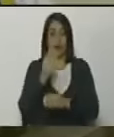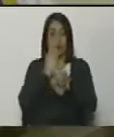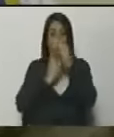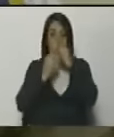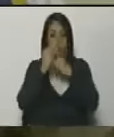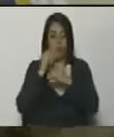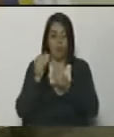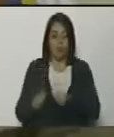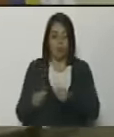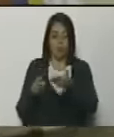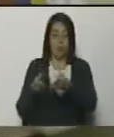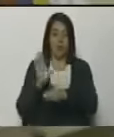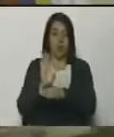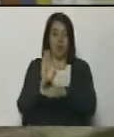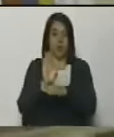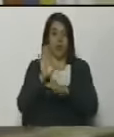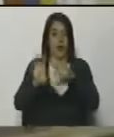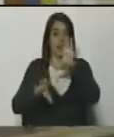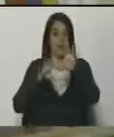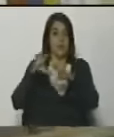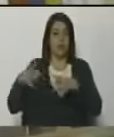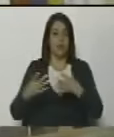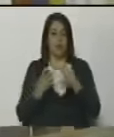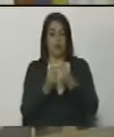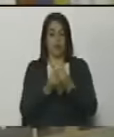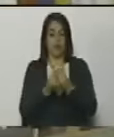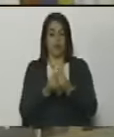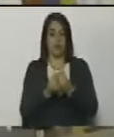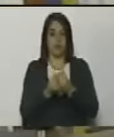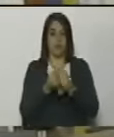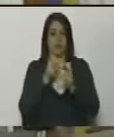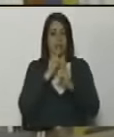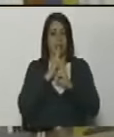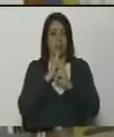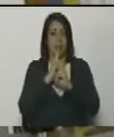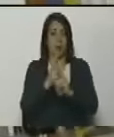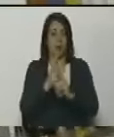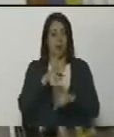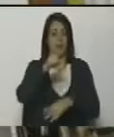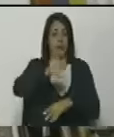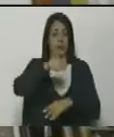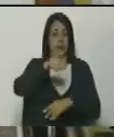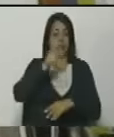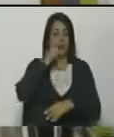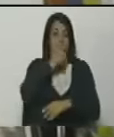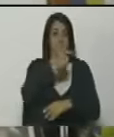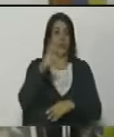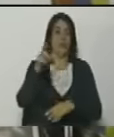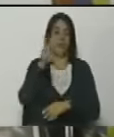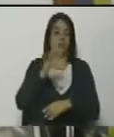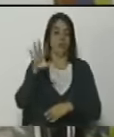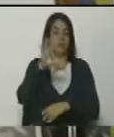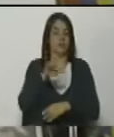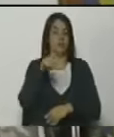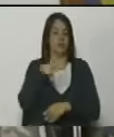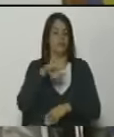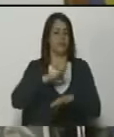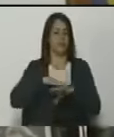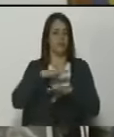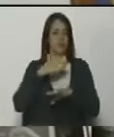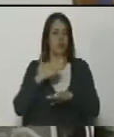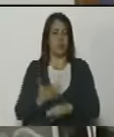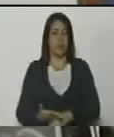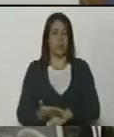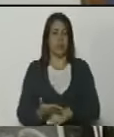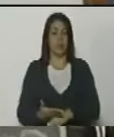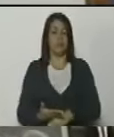y cuidan a nuestros animales de compañía. Responde a una demanda del pueblo venezolano, el cual es producto